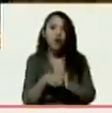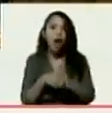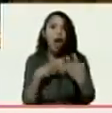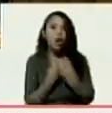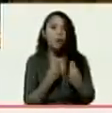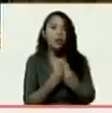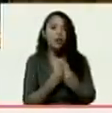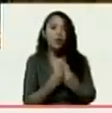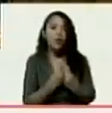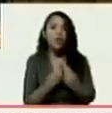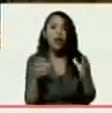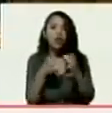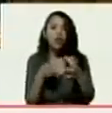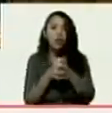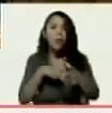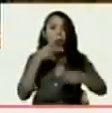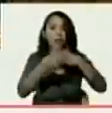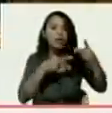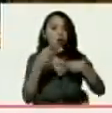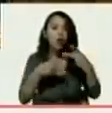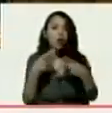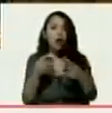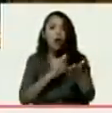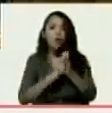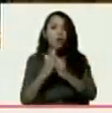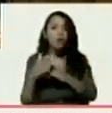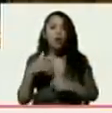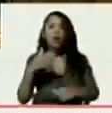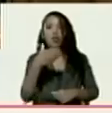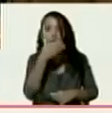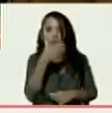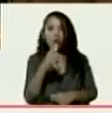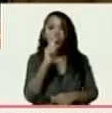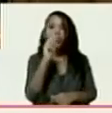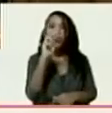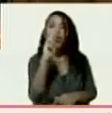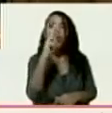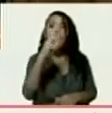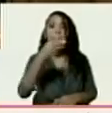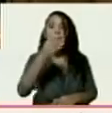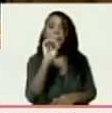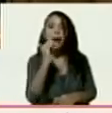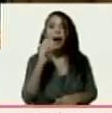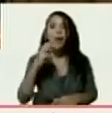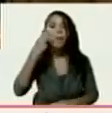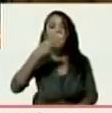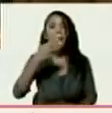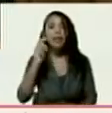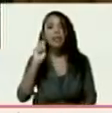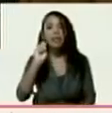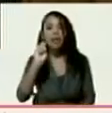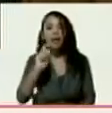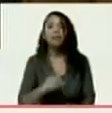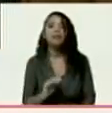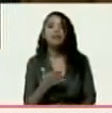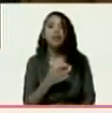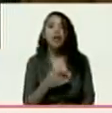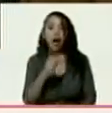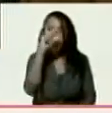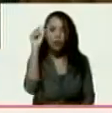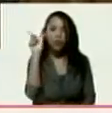del Gran Polo Patriótico, al Partido Comunista de Venezuela, a Tupamaro, al PPT, al Partido Socialista Unido de Venezuela. ¿Alguien más tiene